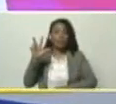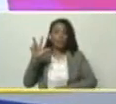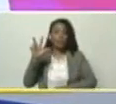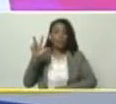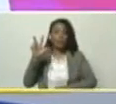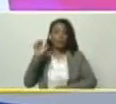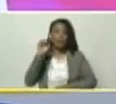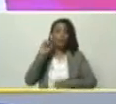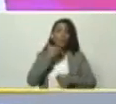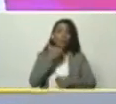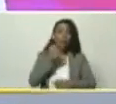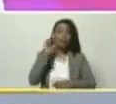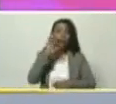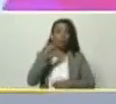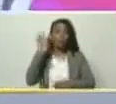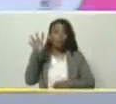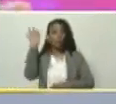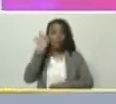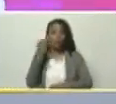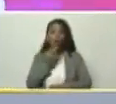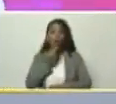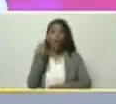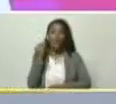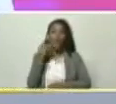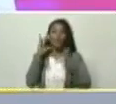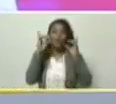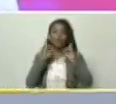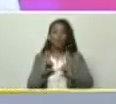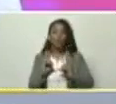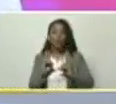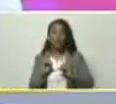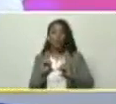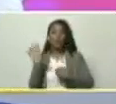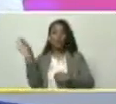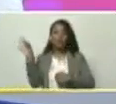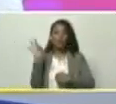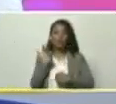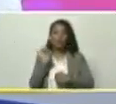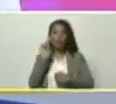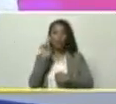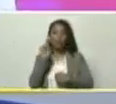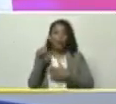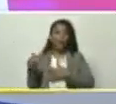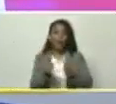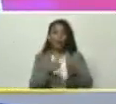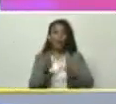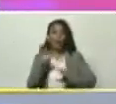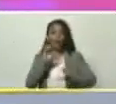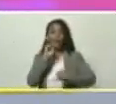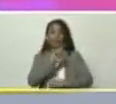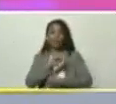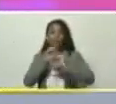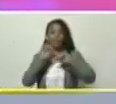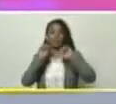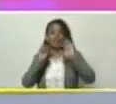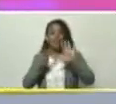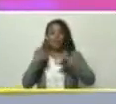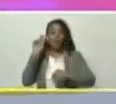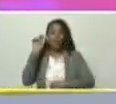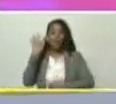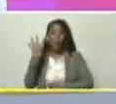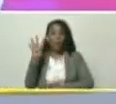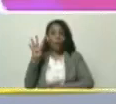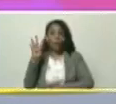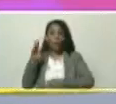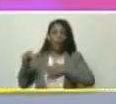el 34% de los jóvenes se decidieron y escogieron una de las carreras, de las 174